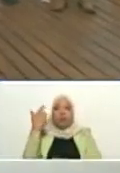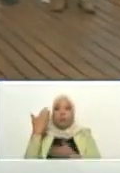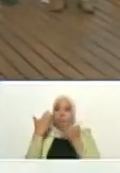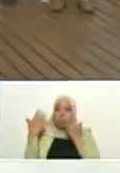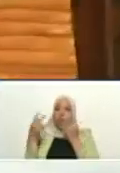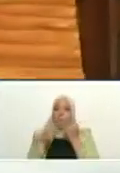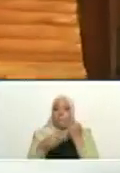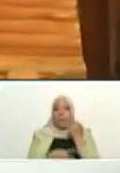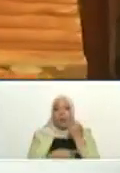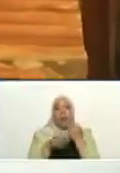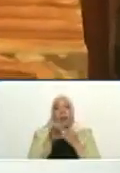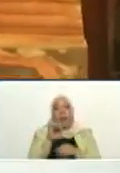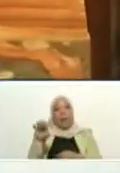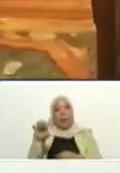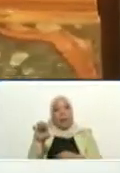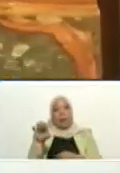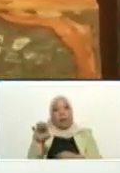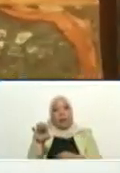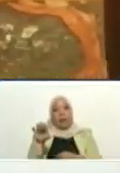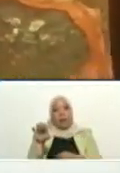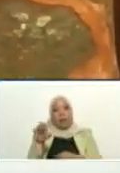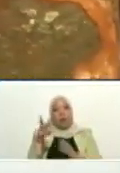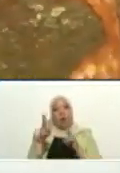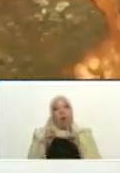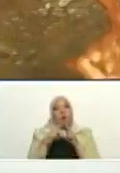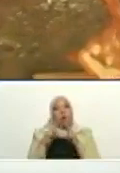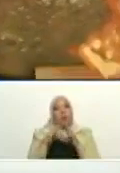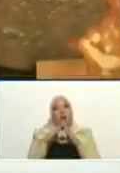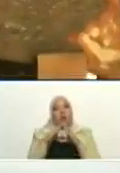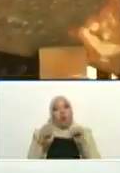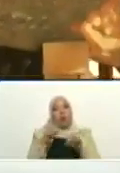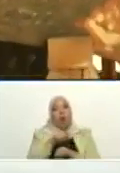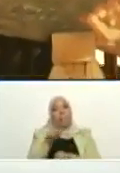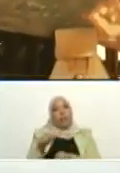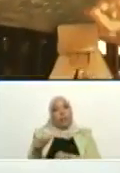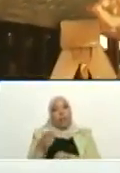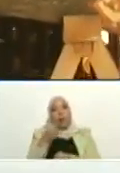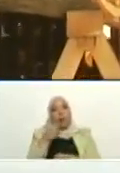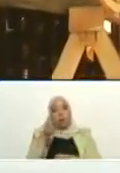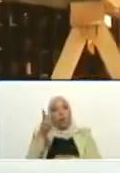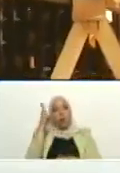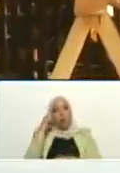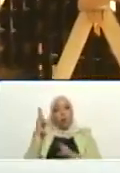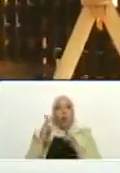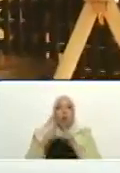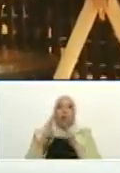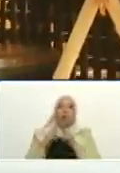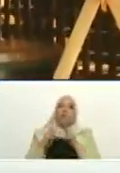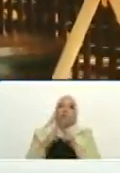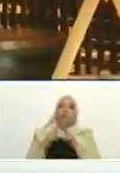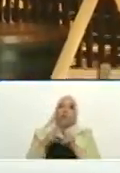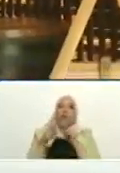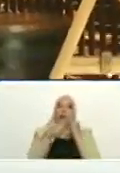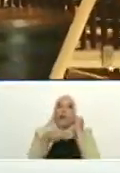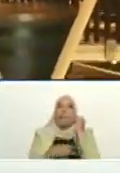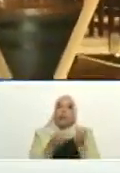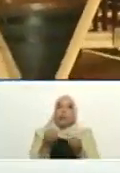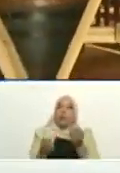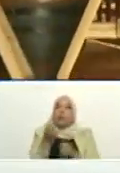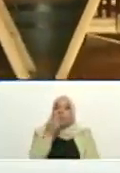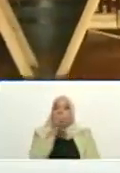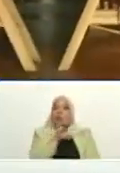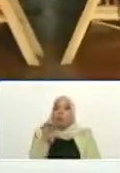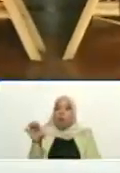el Parque del Este, conocido por todos como el Parque del Este, ¿verdad? Está el Parque del Este y el Parque